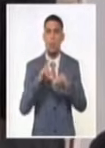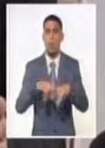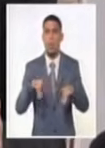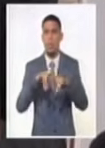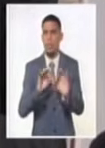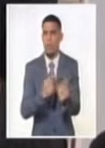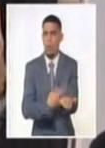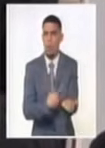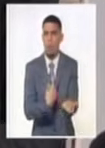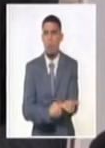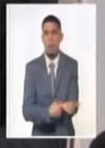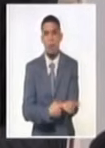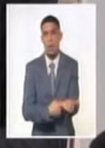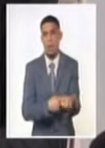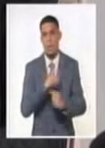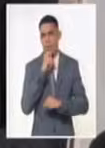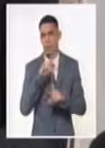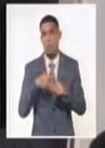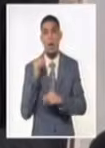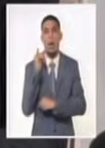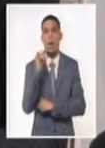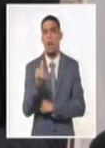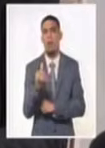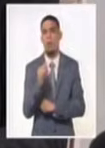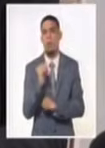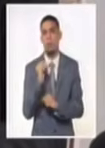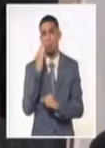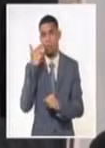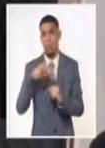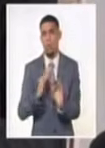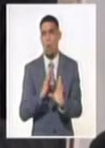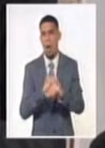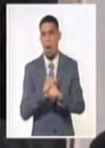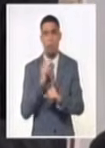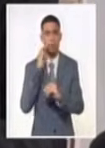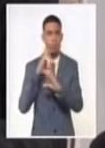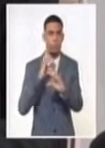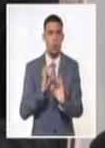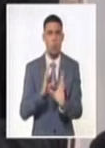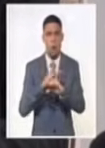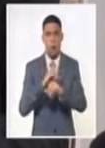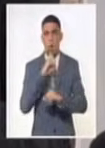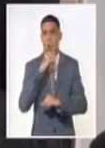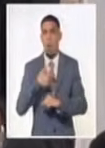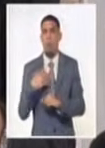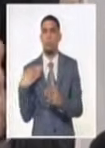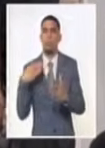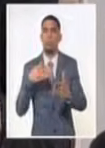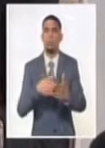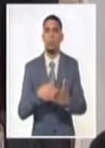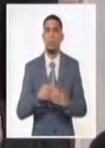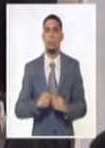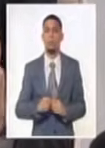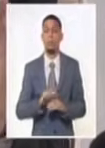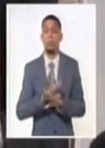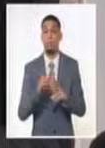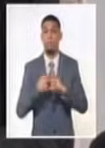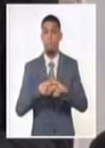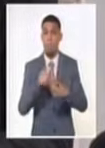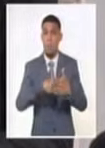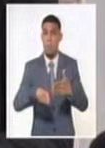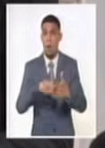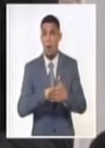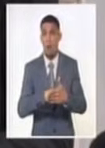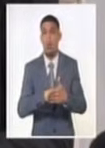era imposible porque por la distancia, que una decisión que se hizo. Además ahí vemos también cómo se integraron en todas estas medidas también en este caso